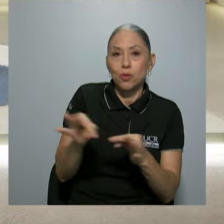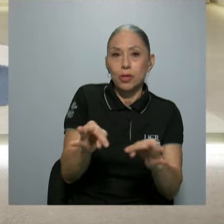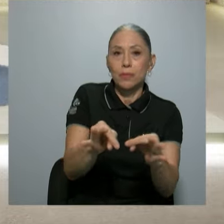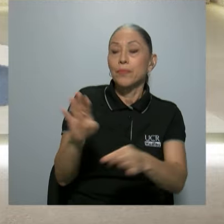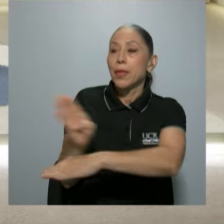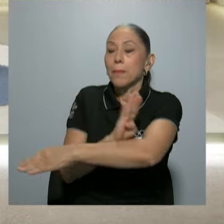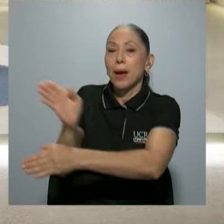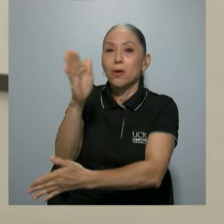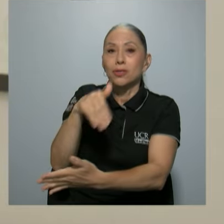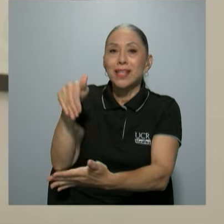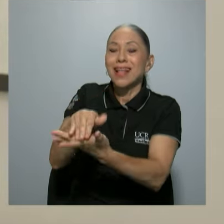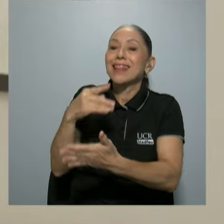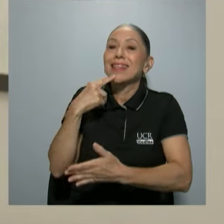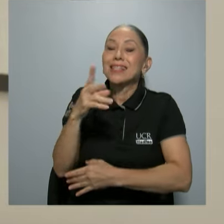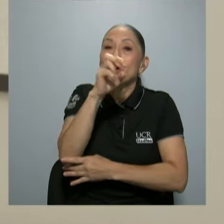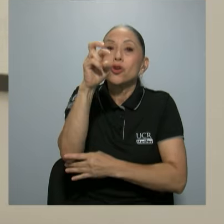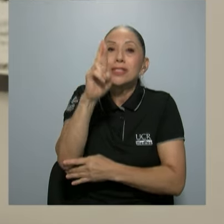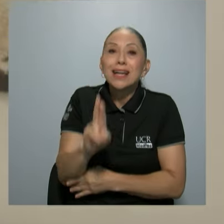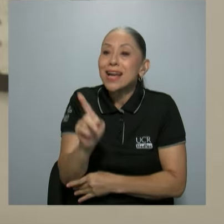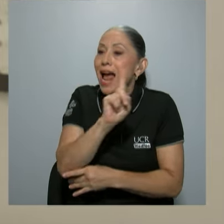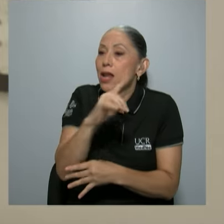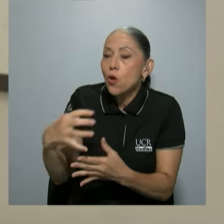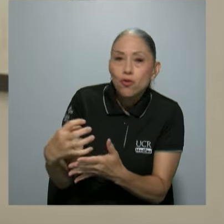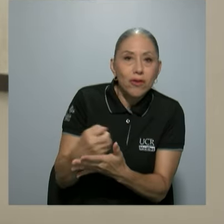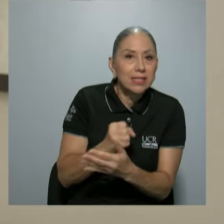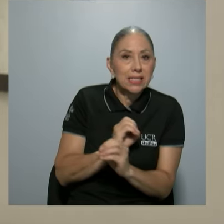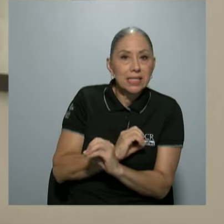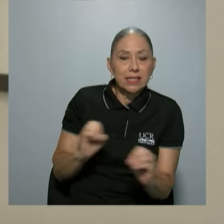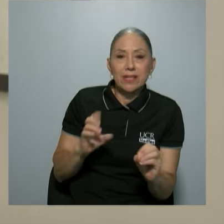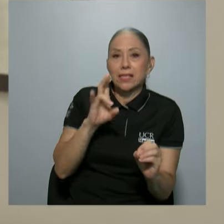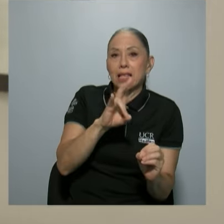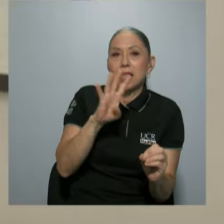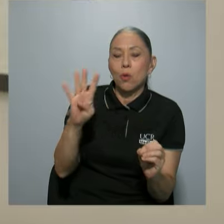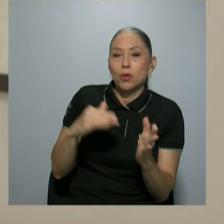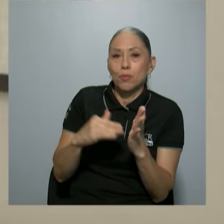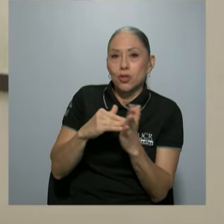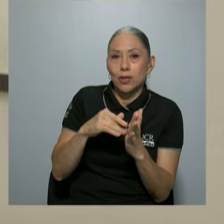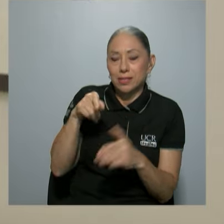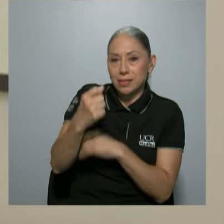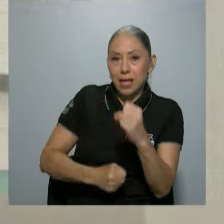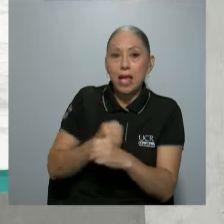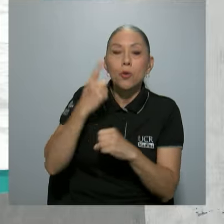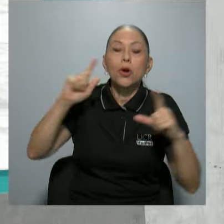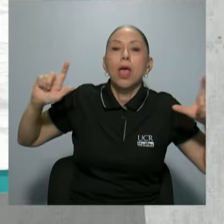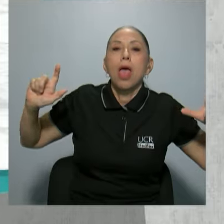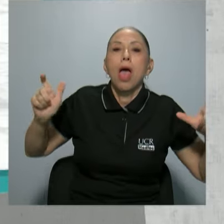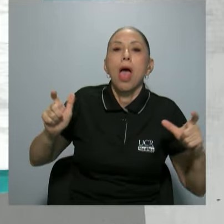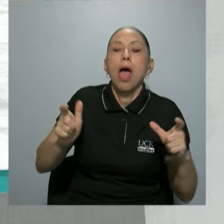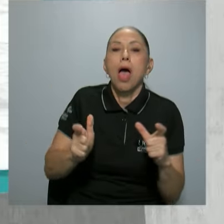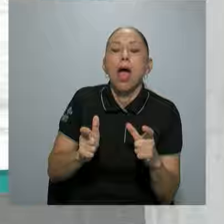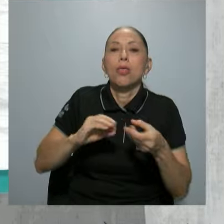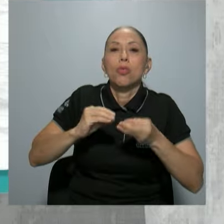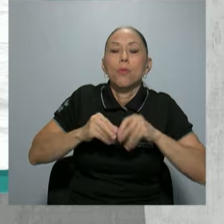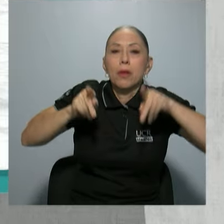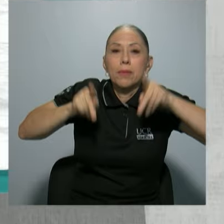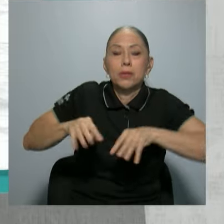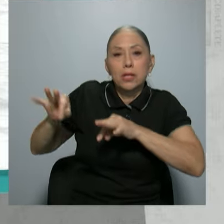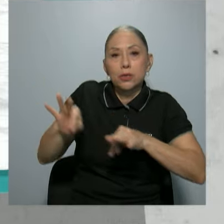de percibir 74 millones este año debido a la reducción en la llegada de